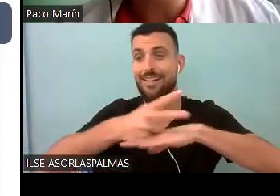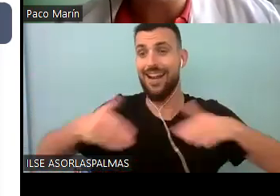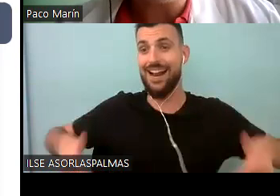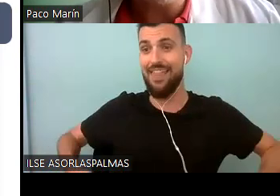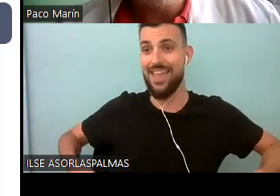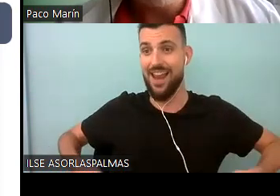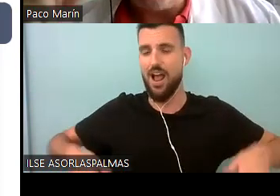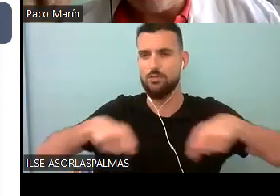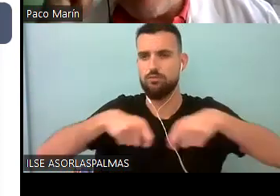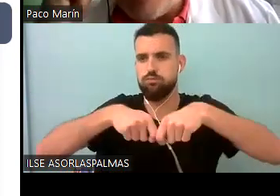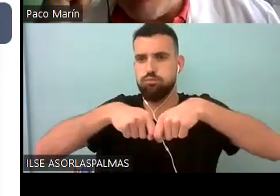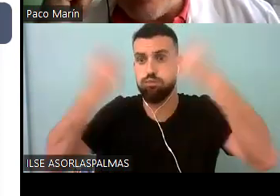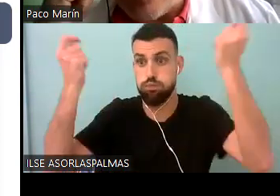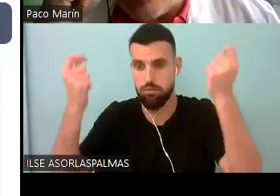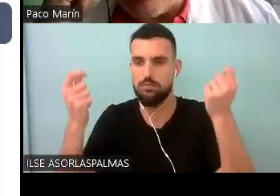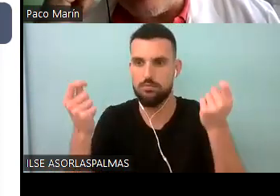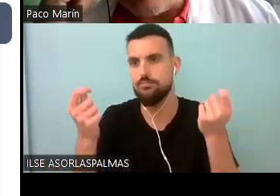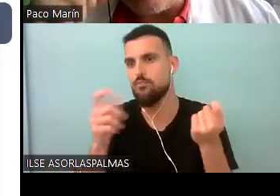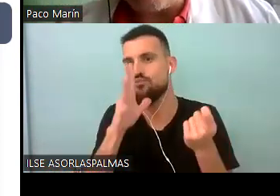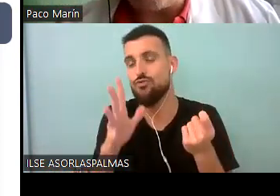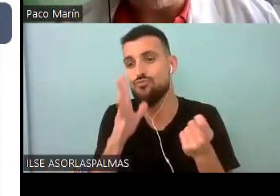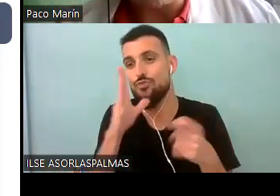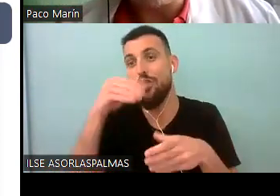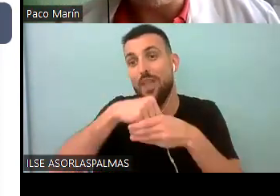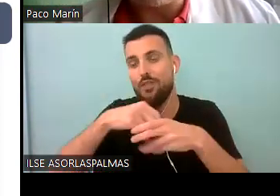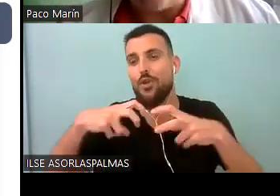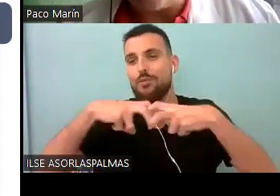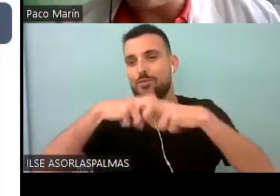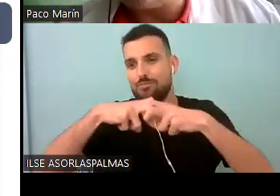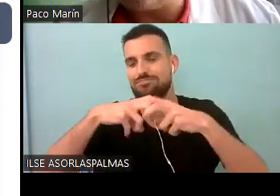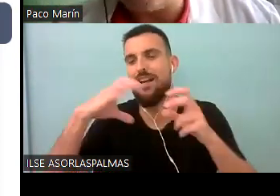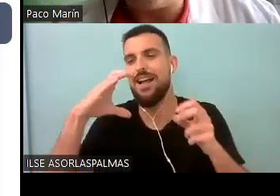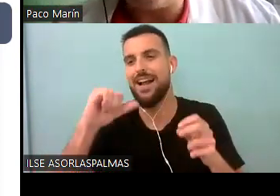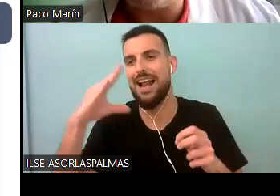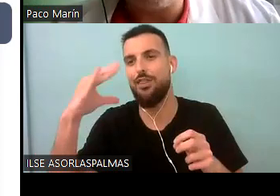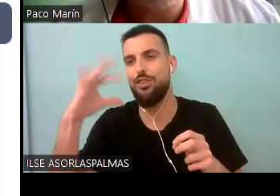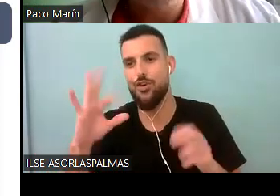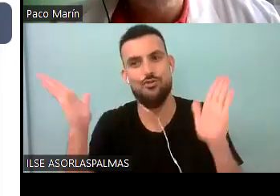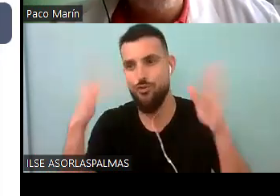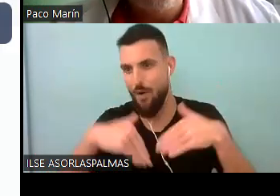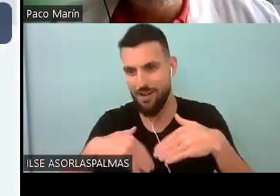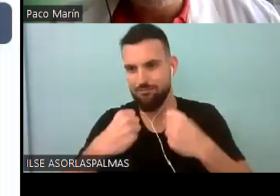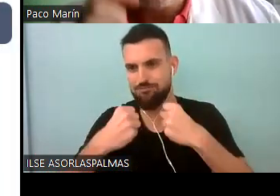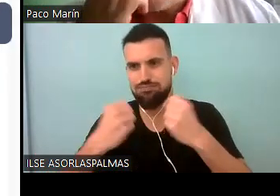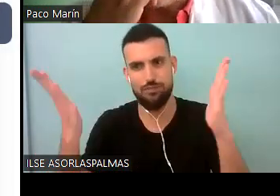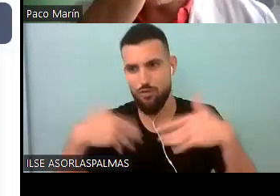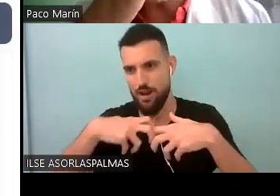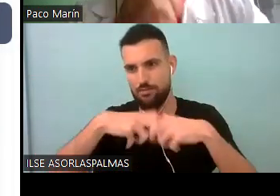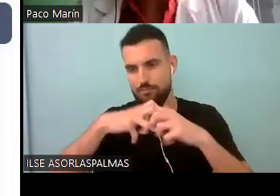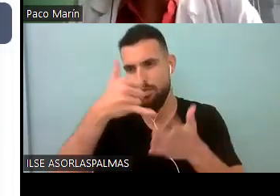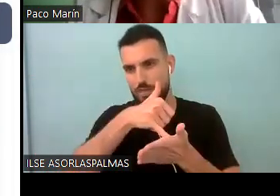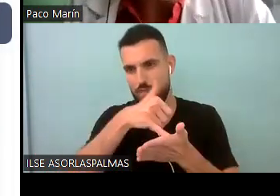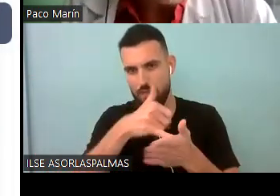puntos más débiles debido a la osteoporosis, como comentábamos.